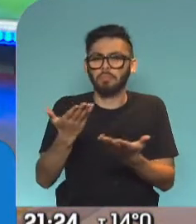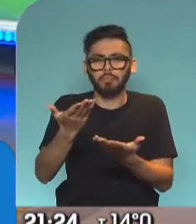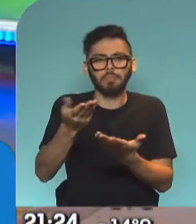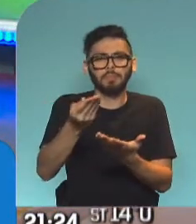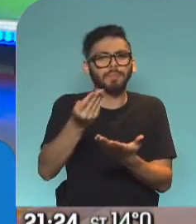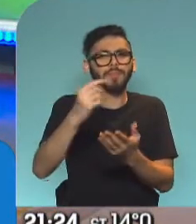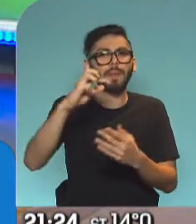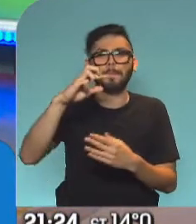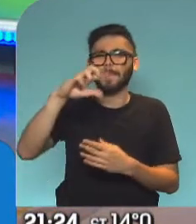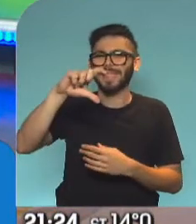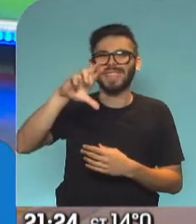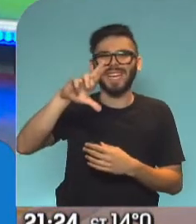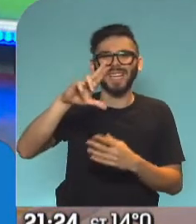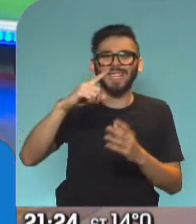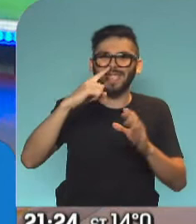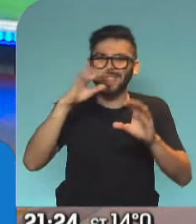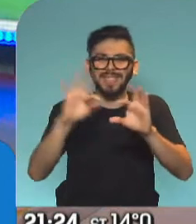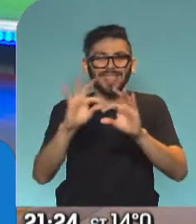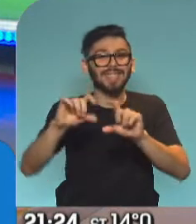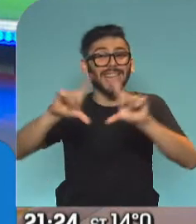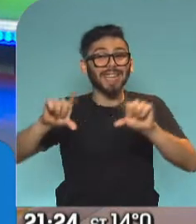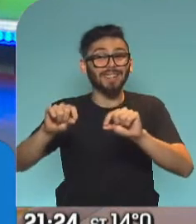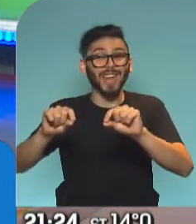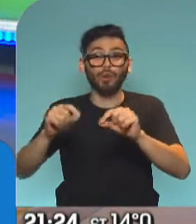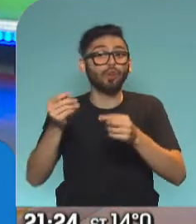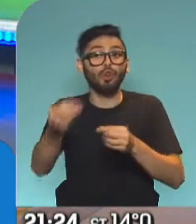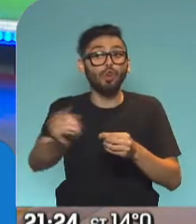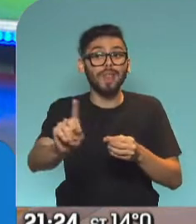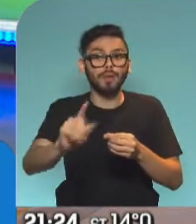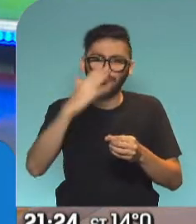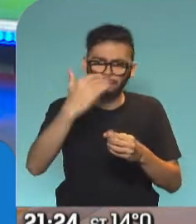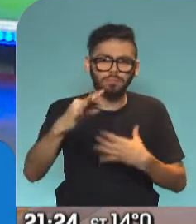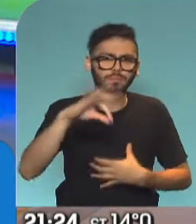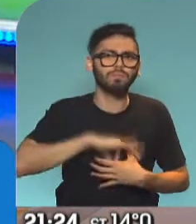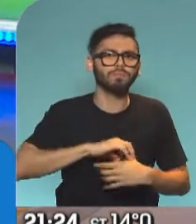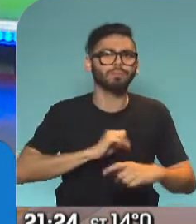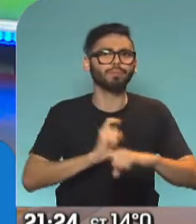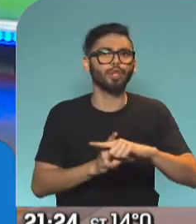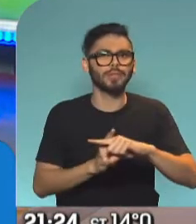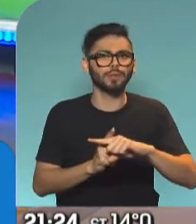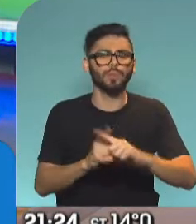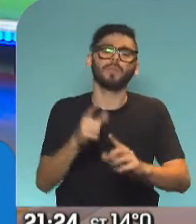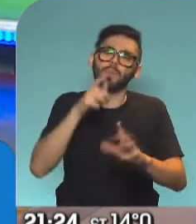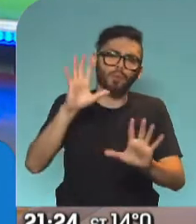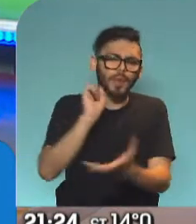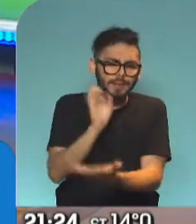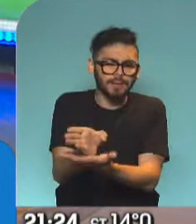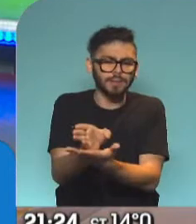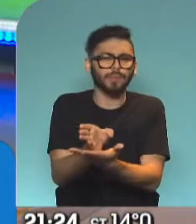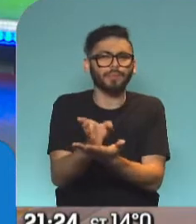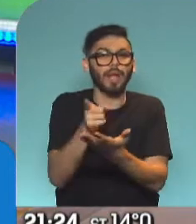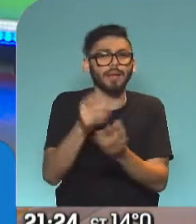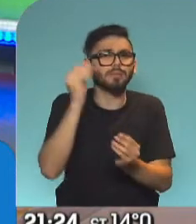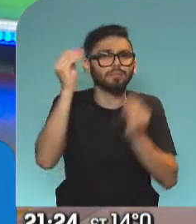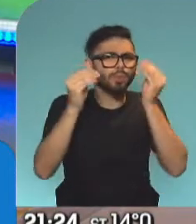el PCR, el certificado, y luego se constató que daba positivo, hasta incluso pueden sancionarlo, y eso abre